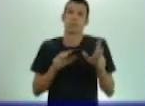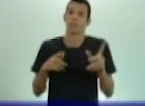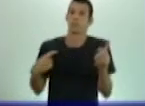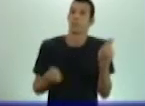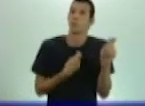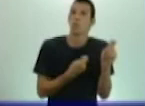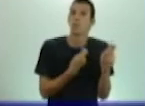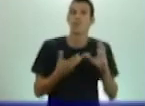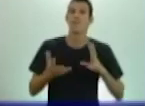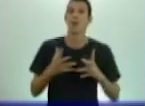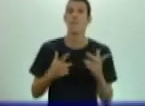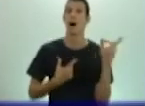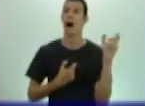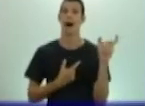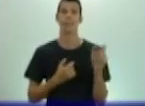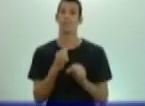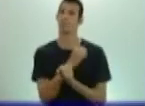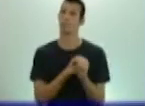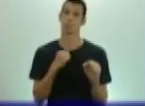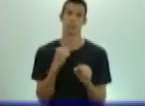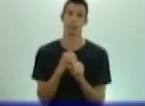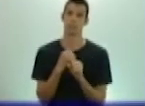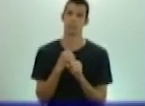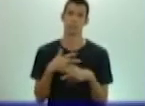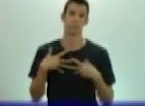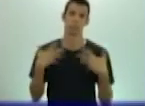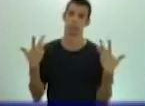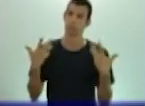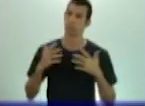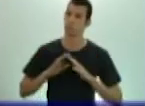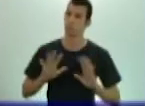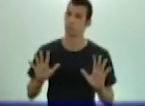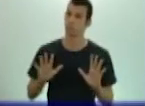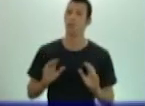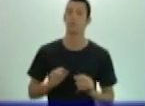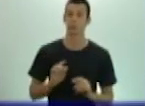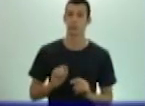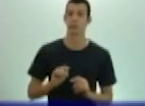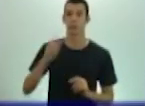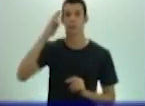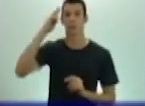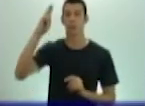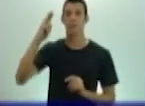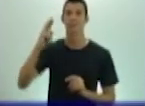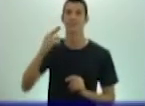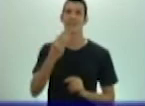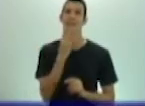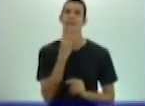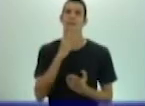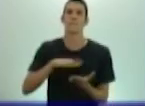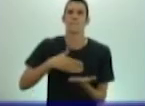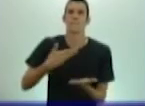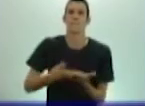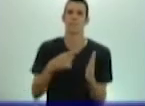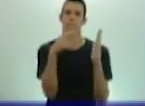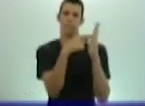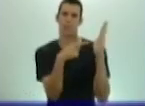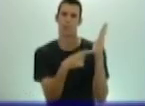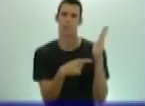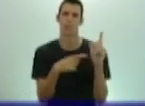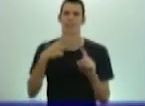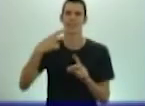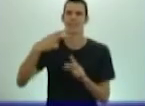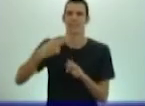manera. Dice que la tesis de abril, ese gran primer programa que presenta Lenin al proletariado, tenía como principal objeto una